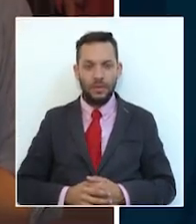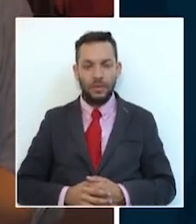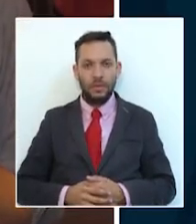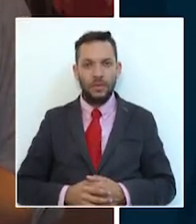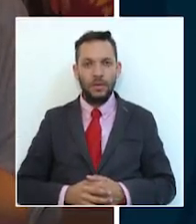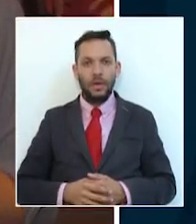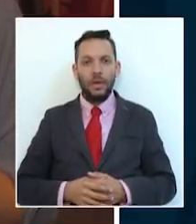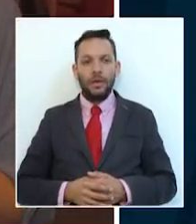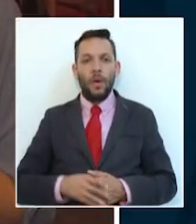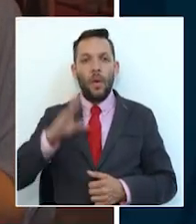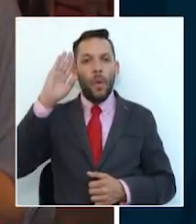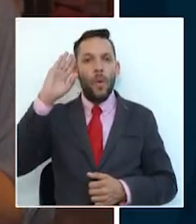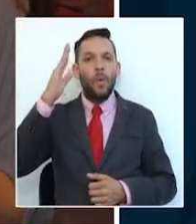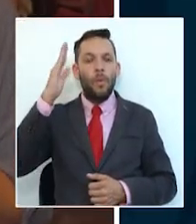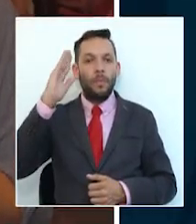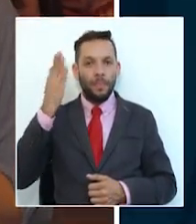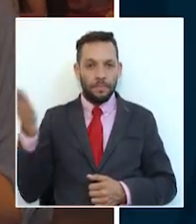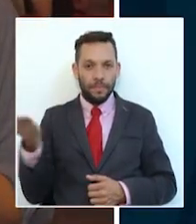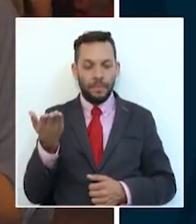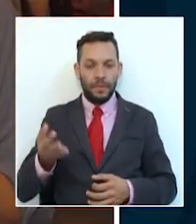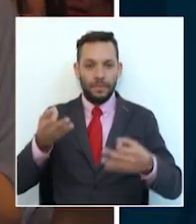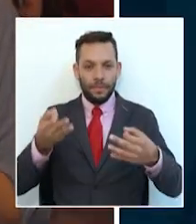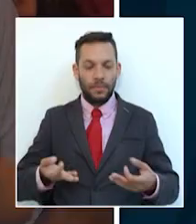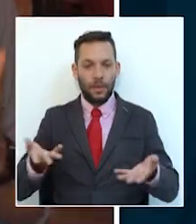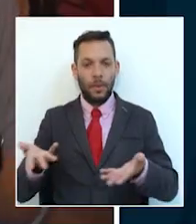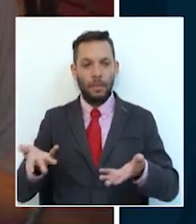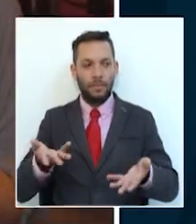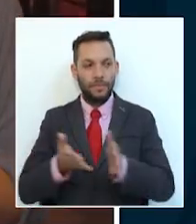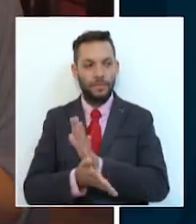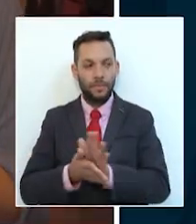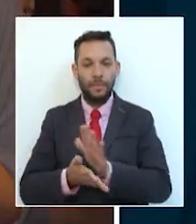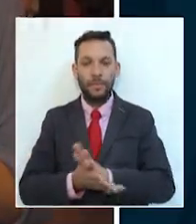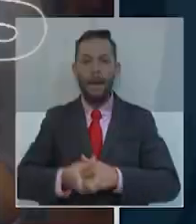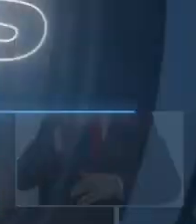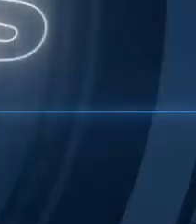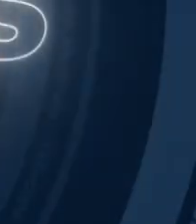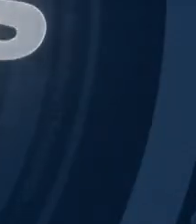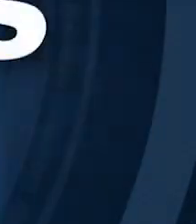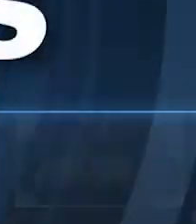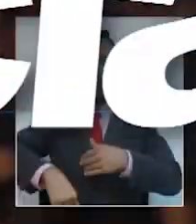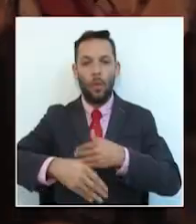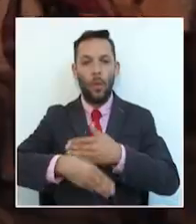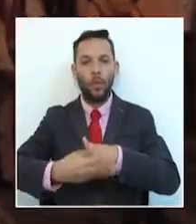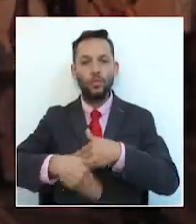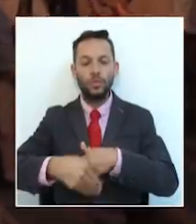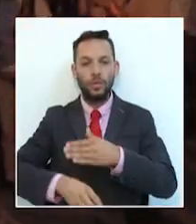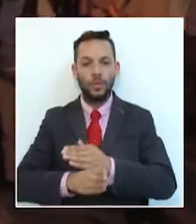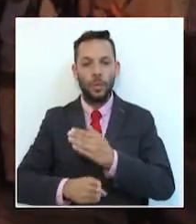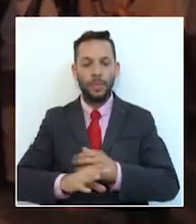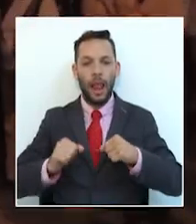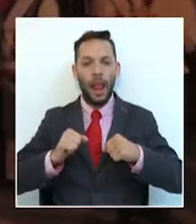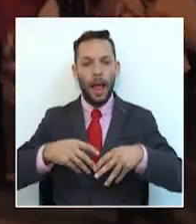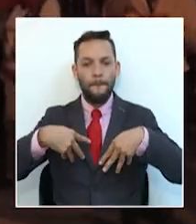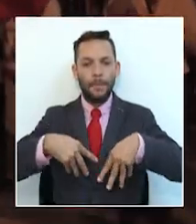¿Qué tal, Rubén? Daniela, muy buenas noches para ustedes y para todos los televidentes. Por las calles de Pereira continúa a esta hora la movilización de